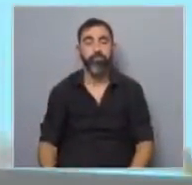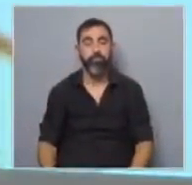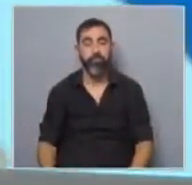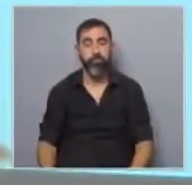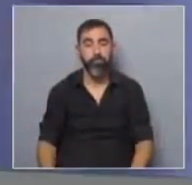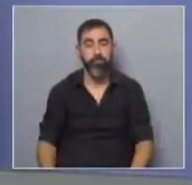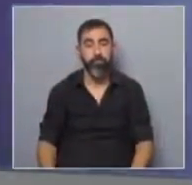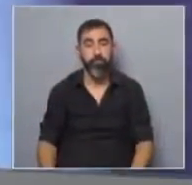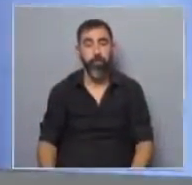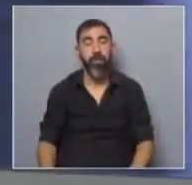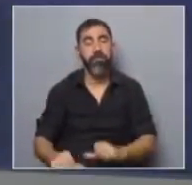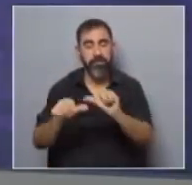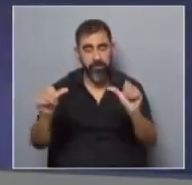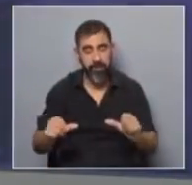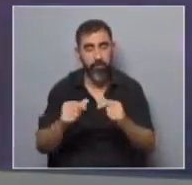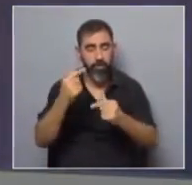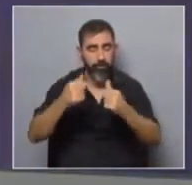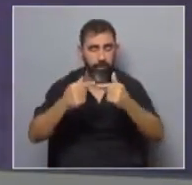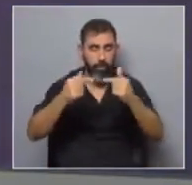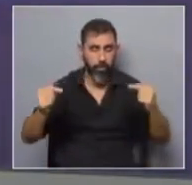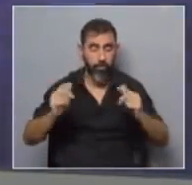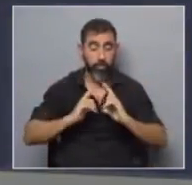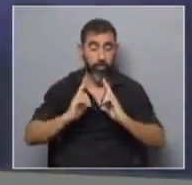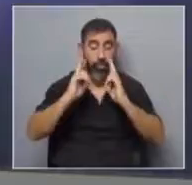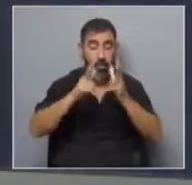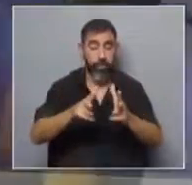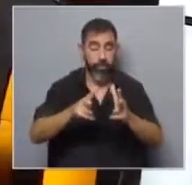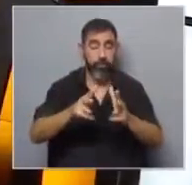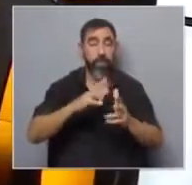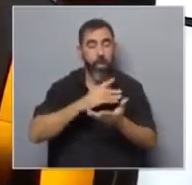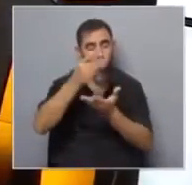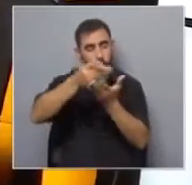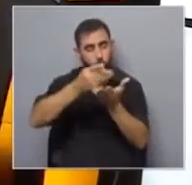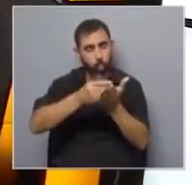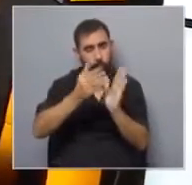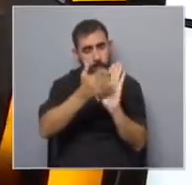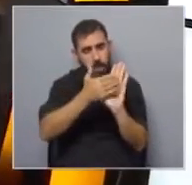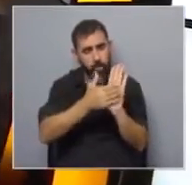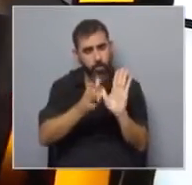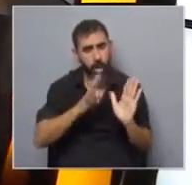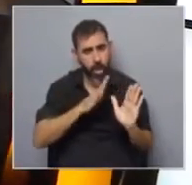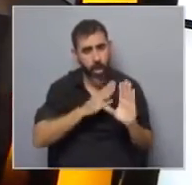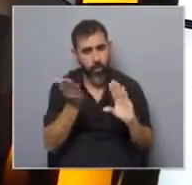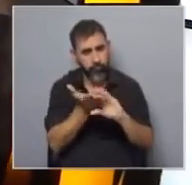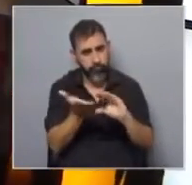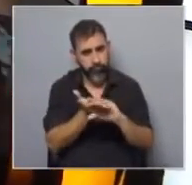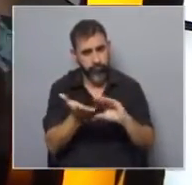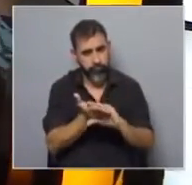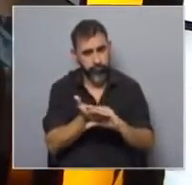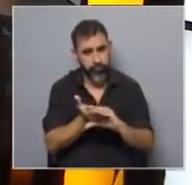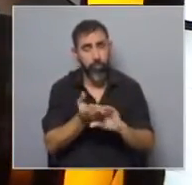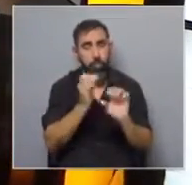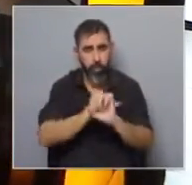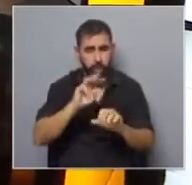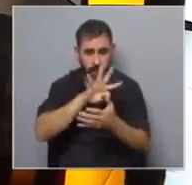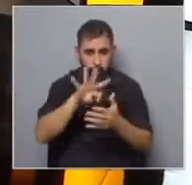Y bueno, y se generaron todas estas cosas que yo te digo y que están en los documentos, que están disponibles